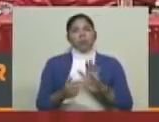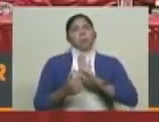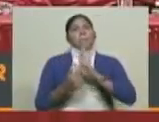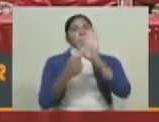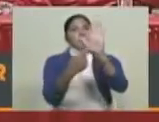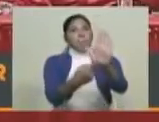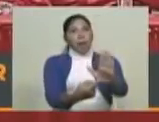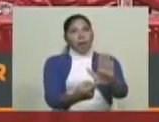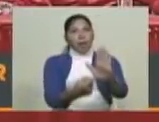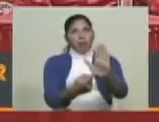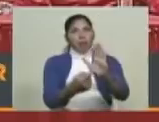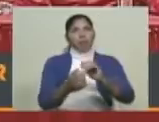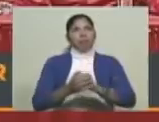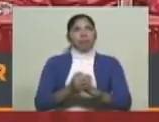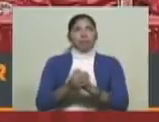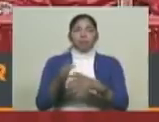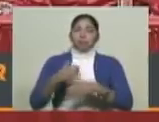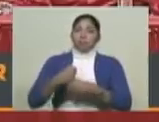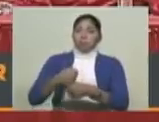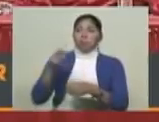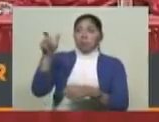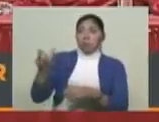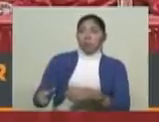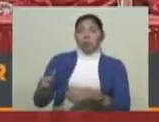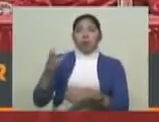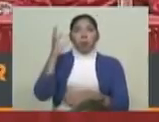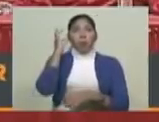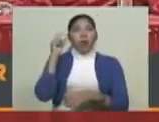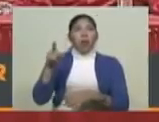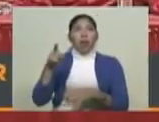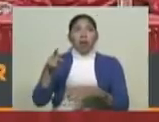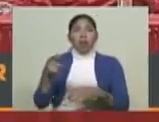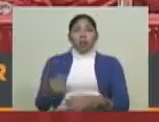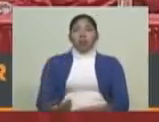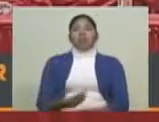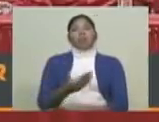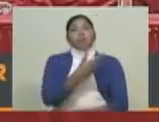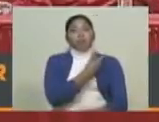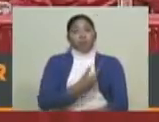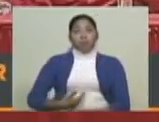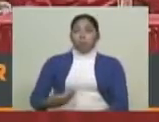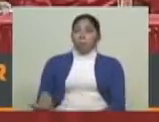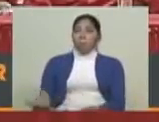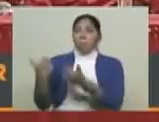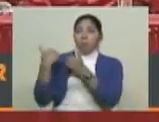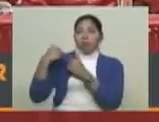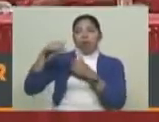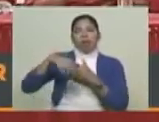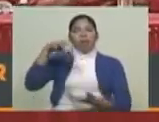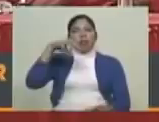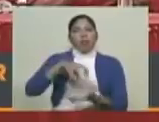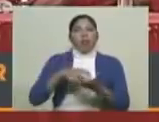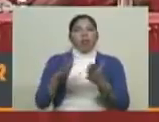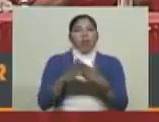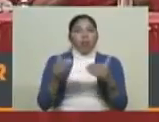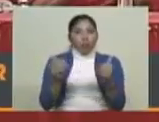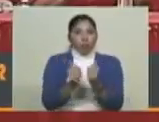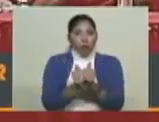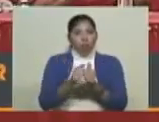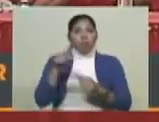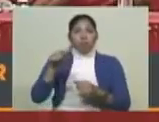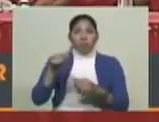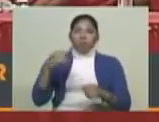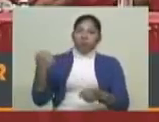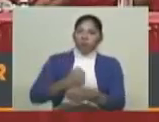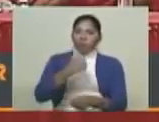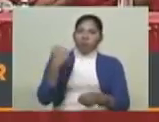nuestra compañera, camarada Estela Lugo, que va a ser la jefa del comando de campaña aquí en el estado Anzuategui, a